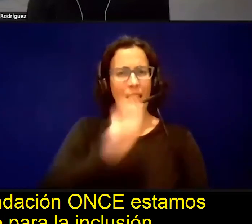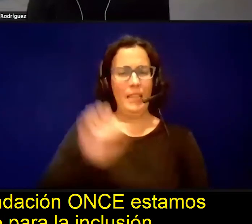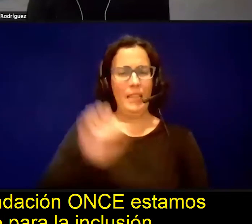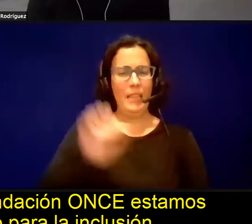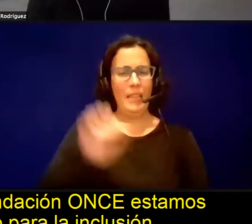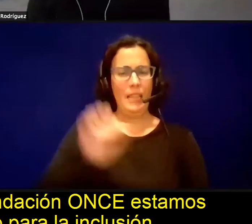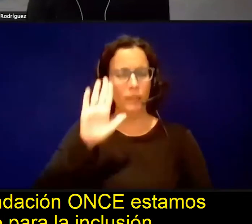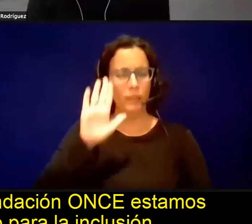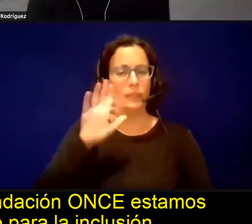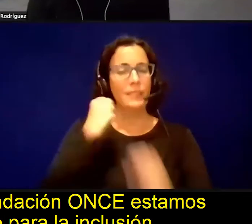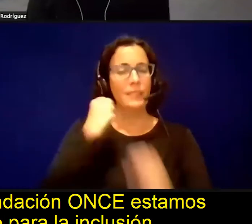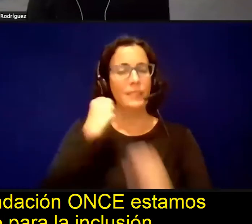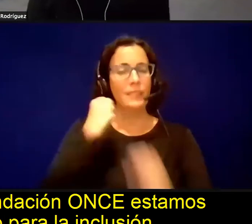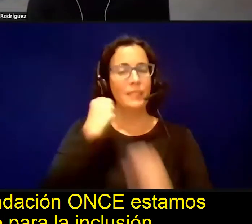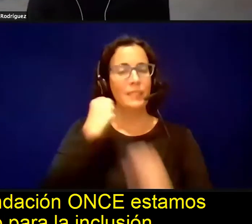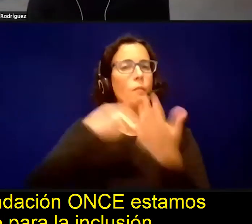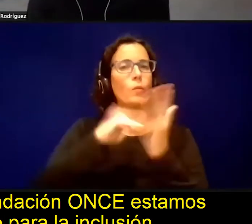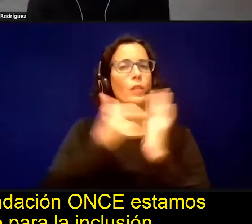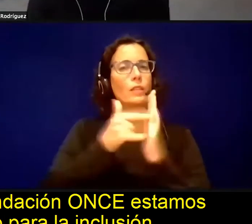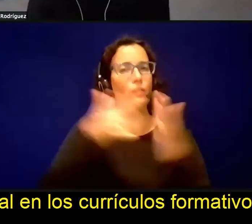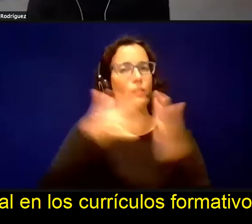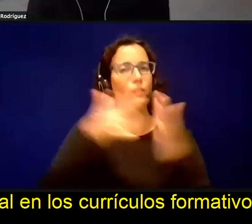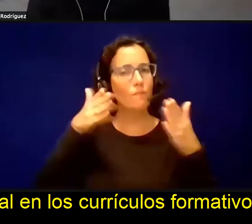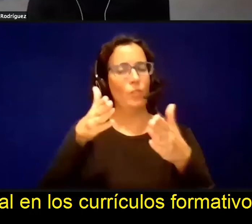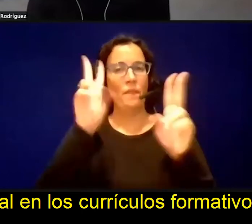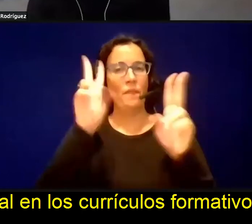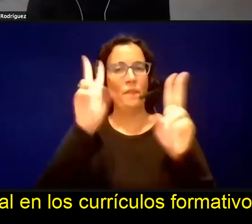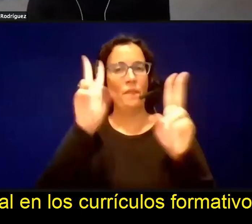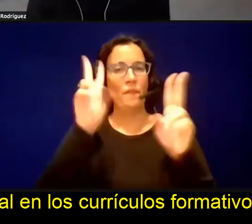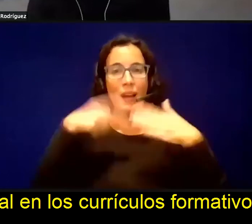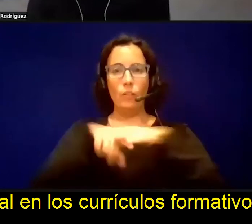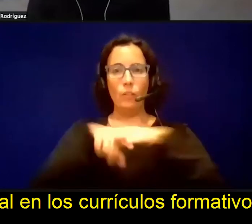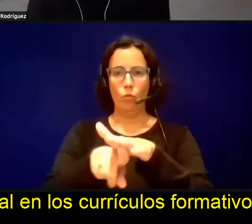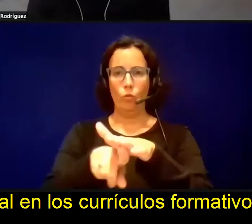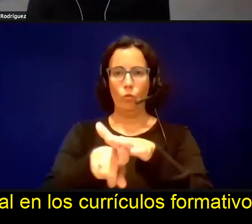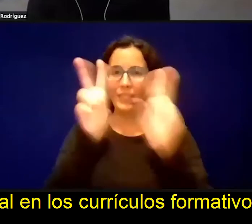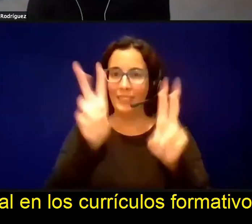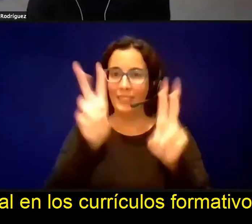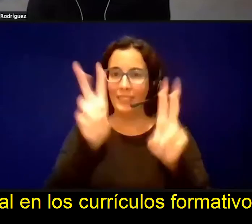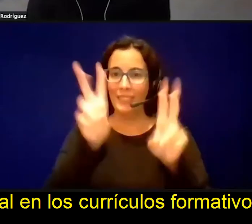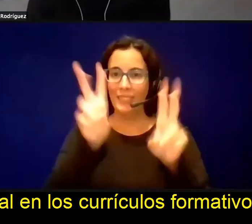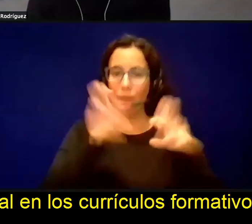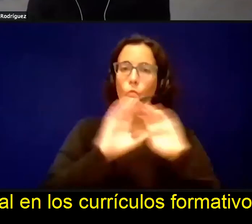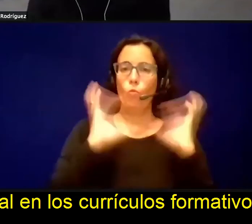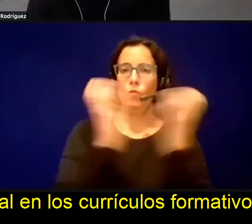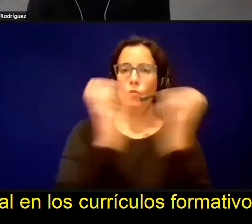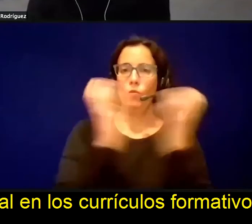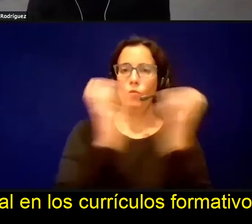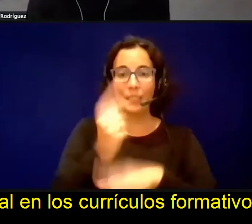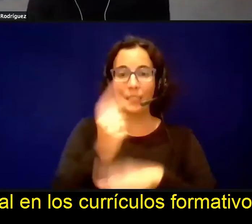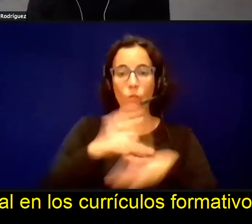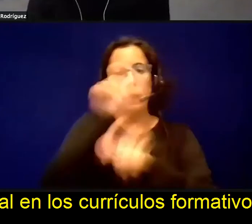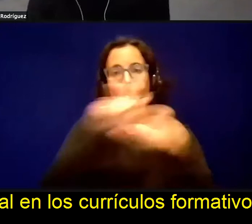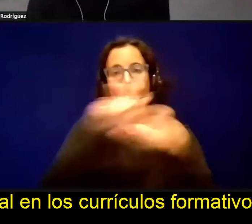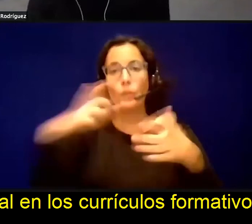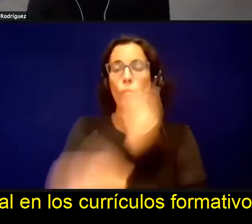un proyecto que es para la inclusión de las cuestiones de accesibilidad universal y diseño para todas las personas en los currículums formativos, ¿no?